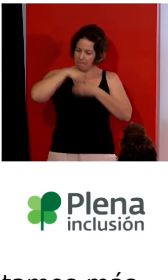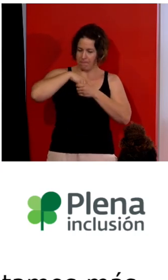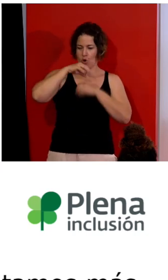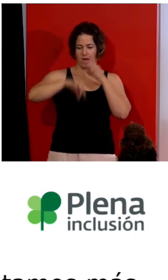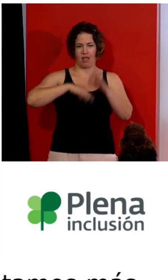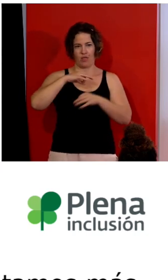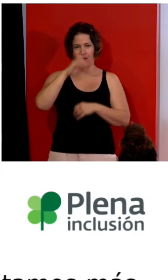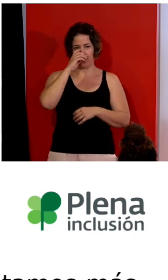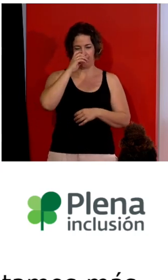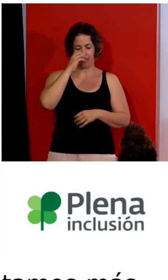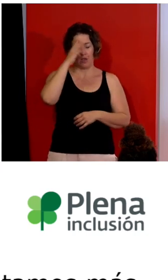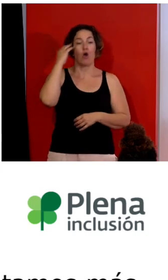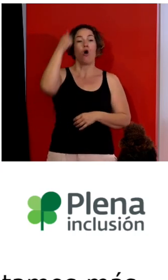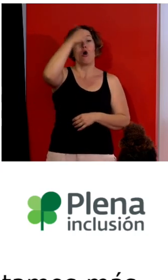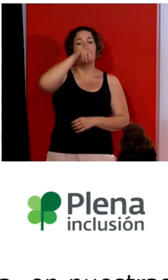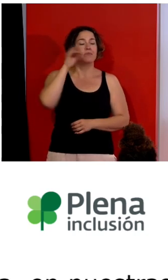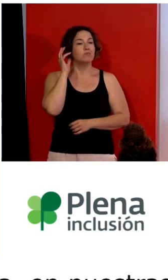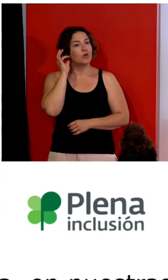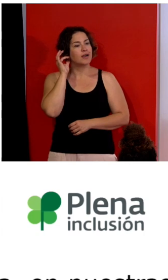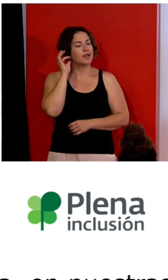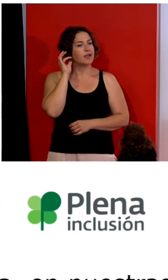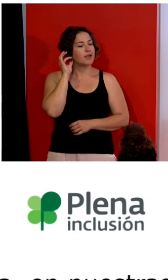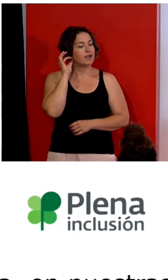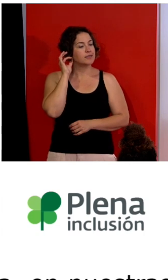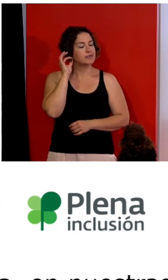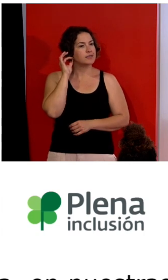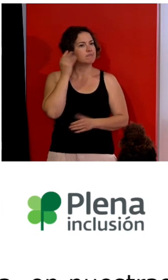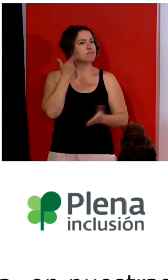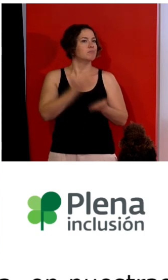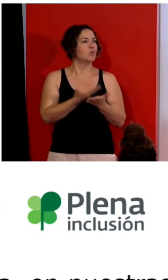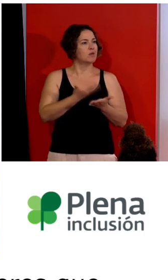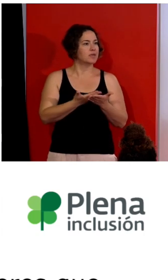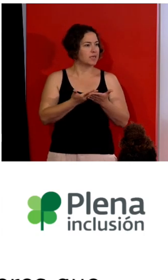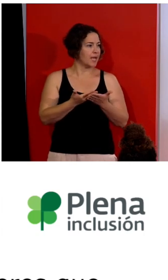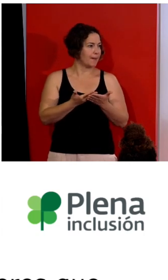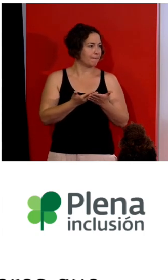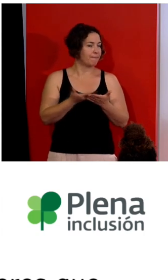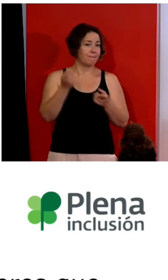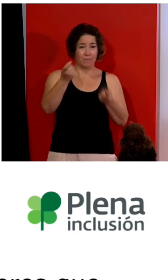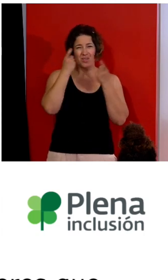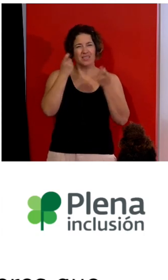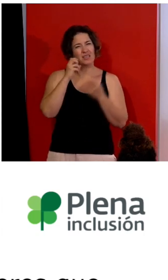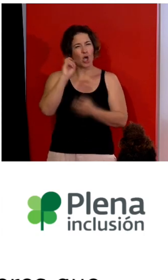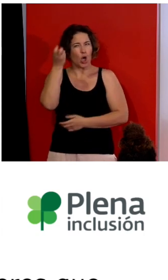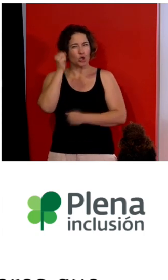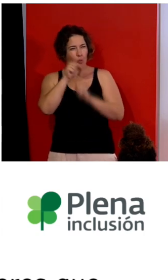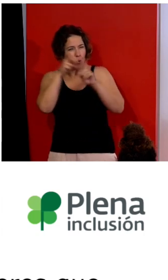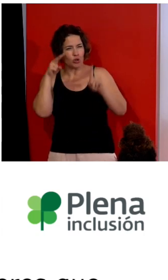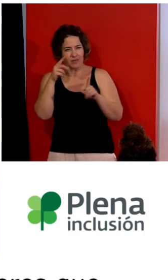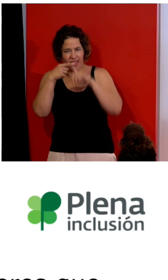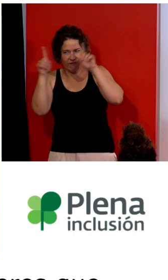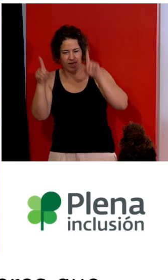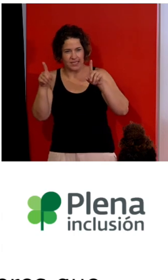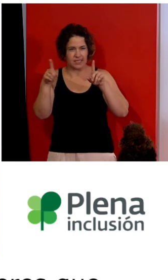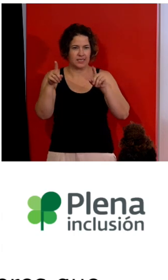organizaciones, más hombres y mujeres que demuestren, que nos enseñen otros puntos de vista